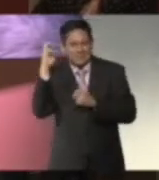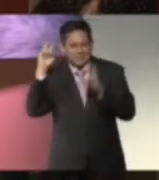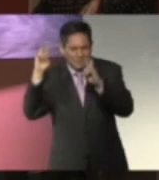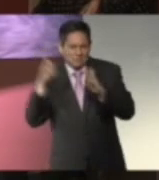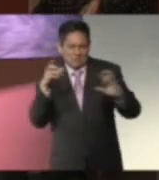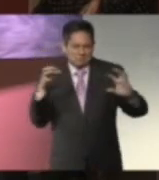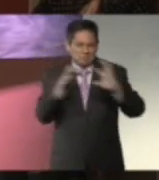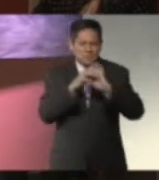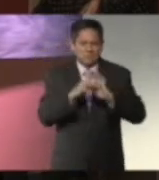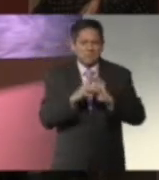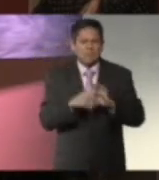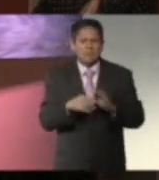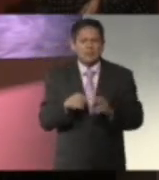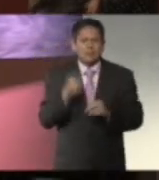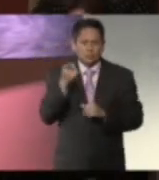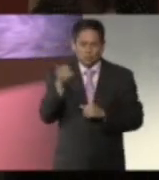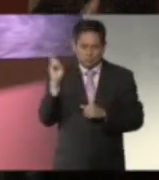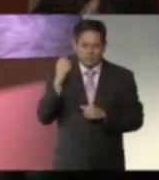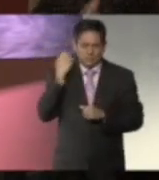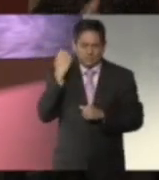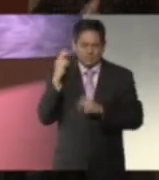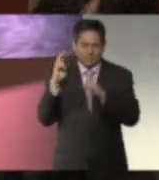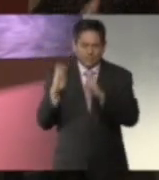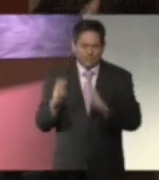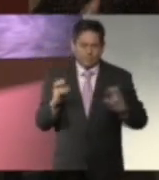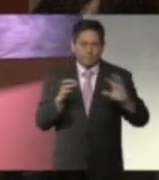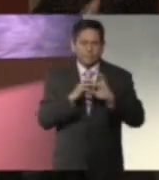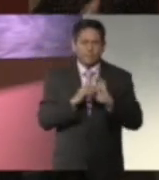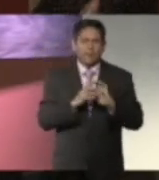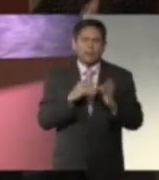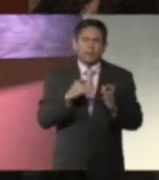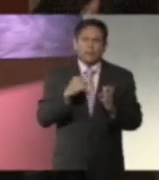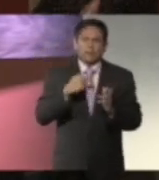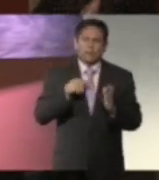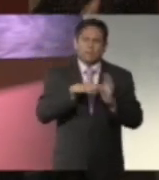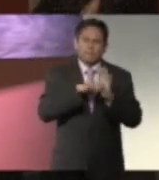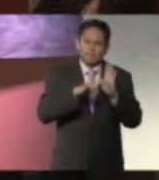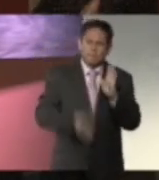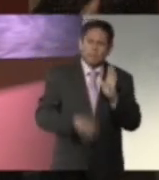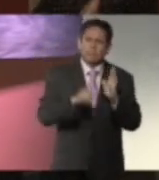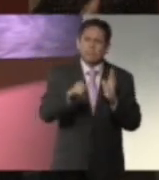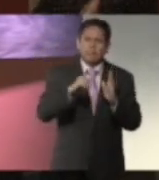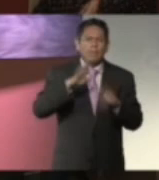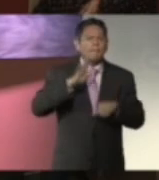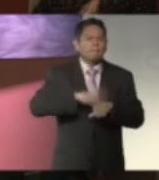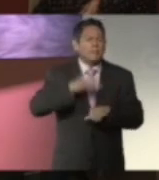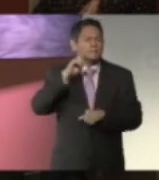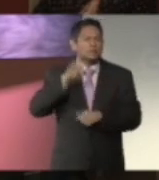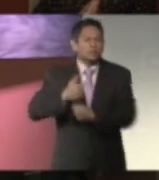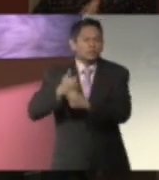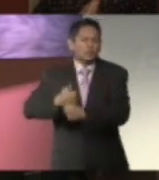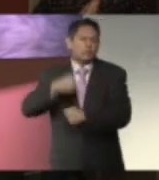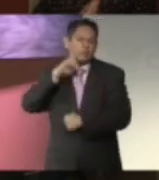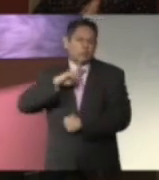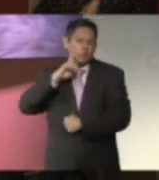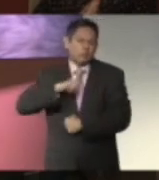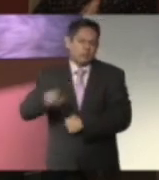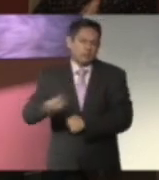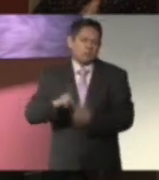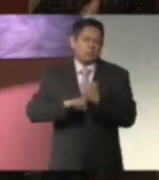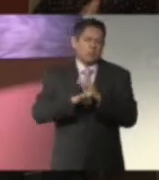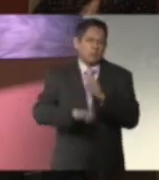va a repercutir, sobre todo por la división esta impuesta del trabajo, es a las mujeres, ¿no? El problema del agua con